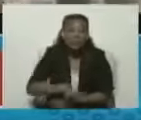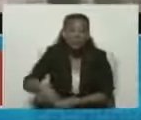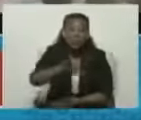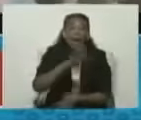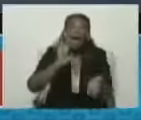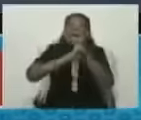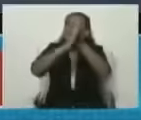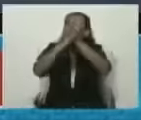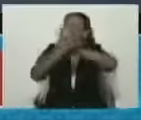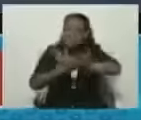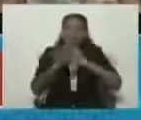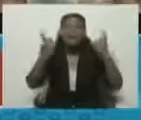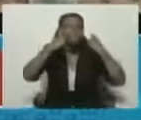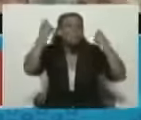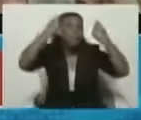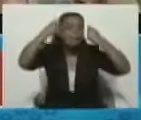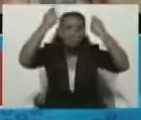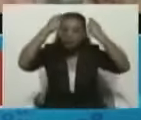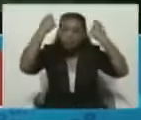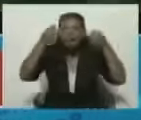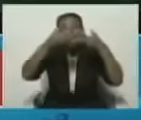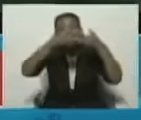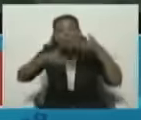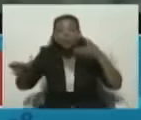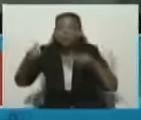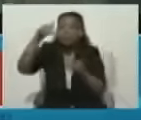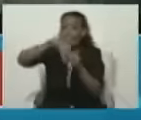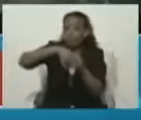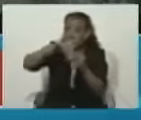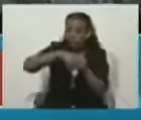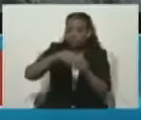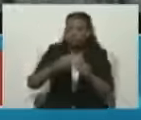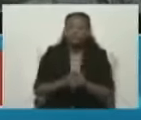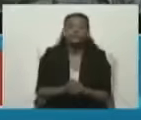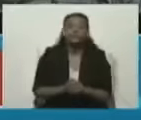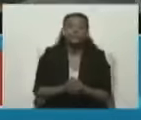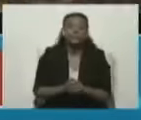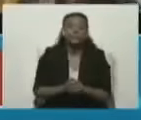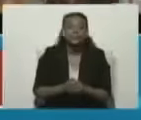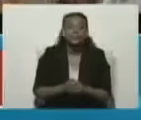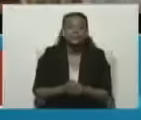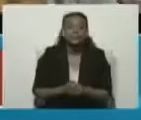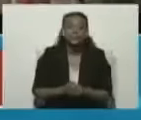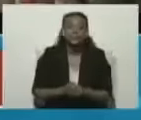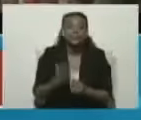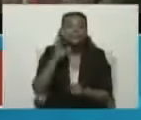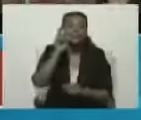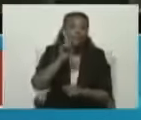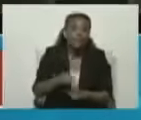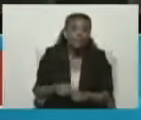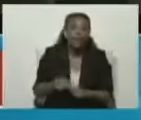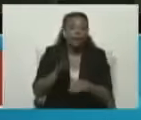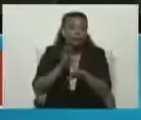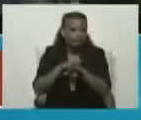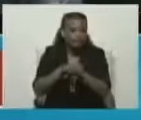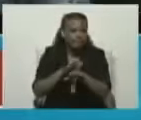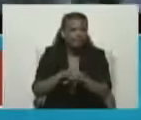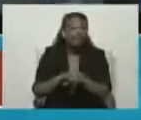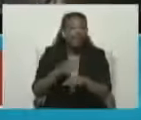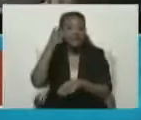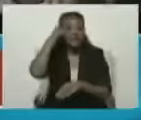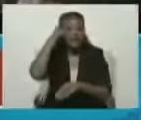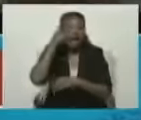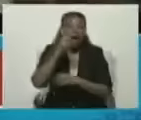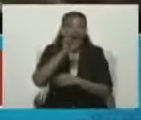cerrar la campaña del presidente Nicolás Maduro. Y el